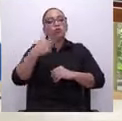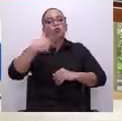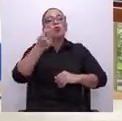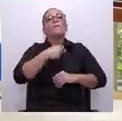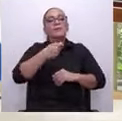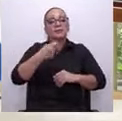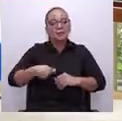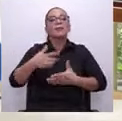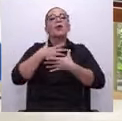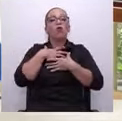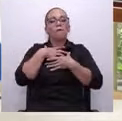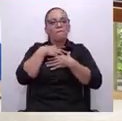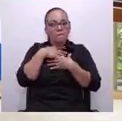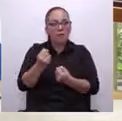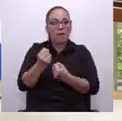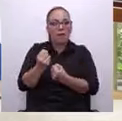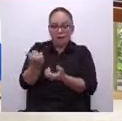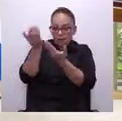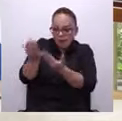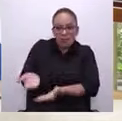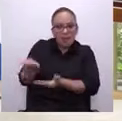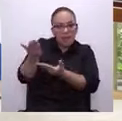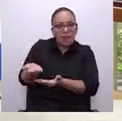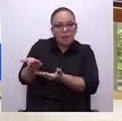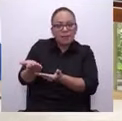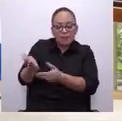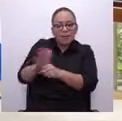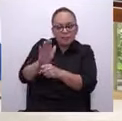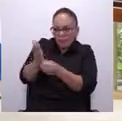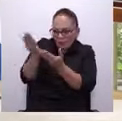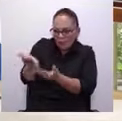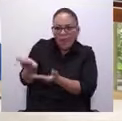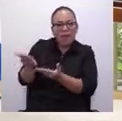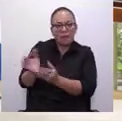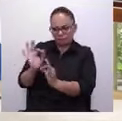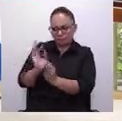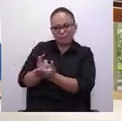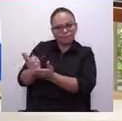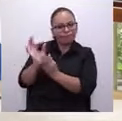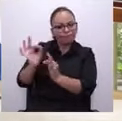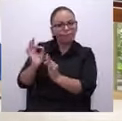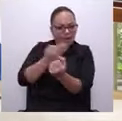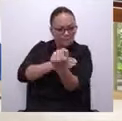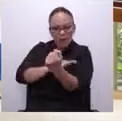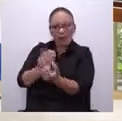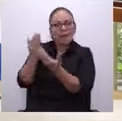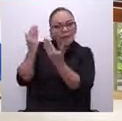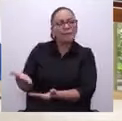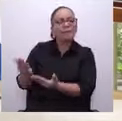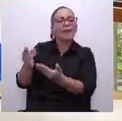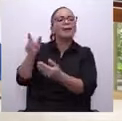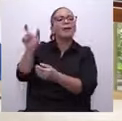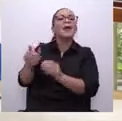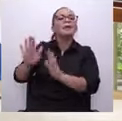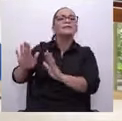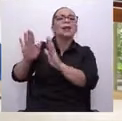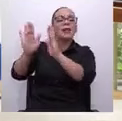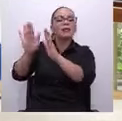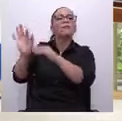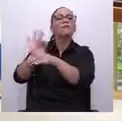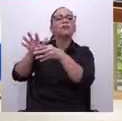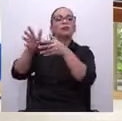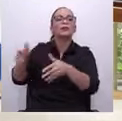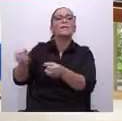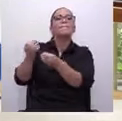la integridad, en la valentía de una excelente funcionaria pública